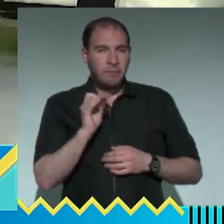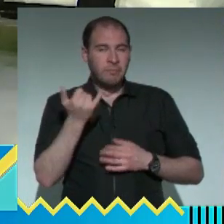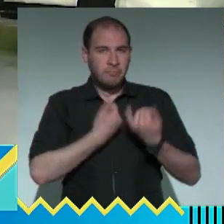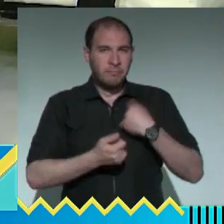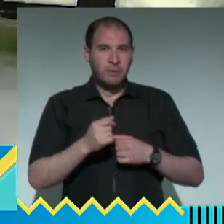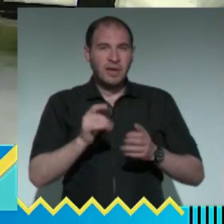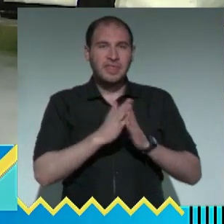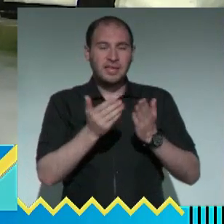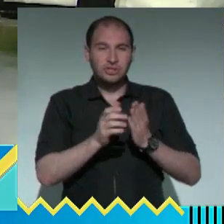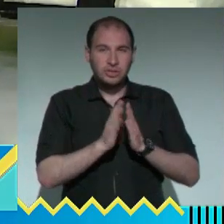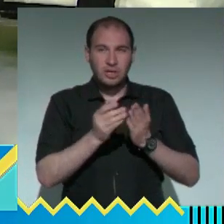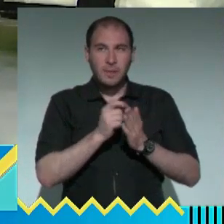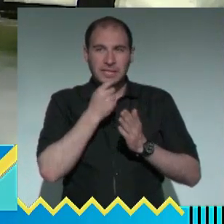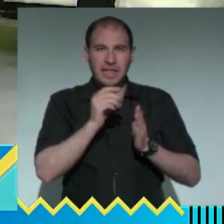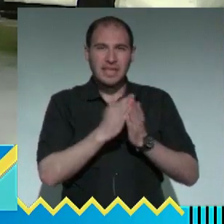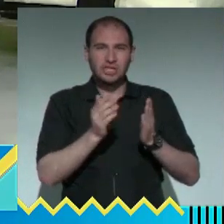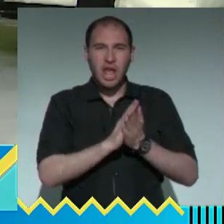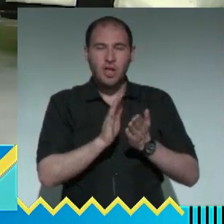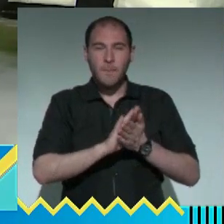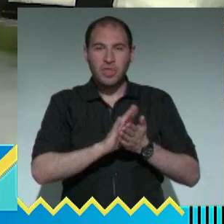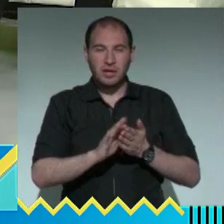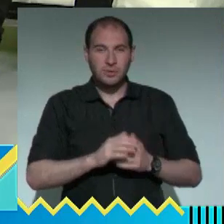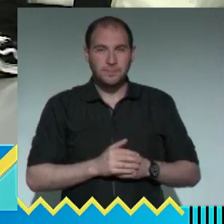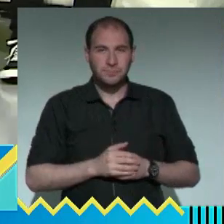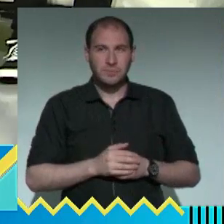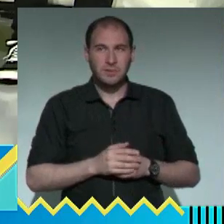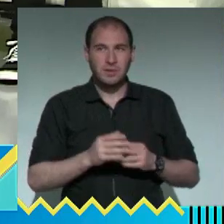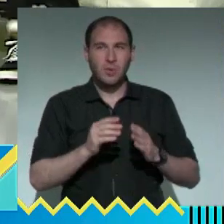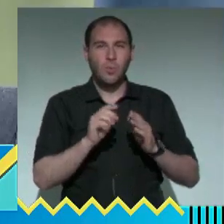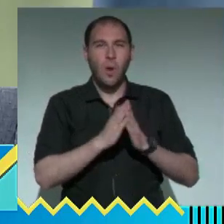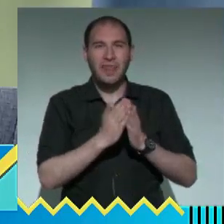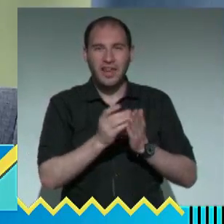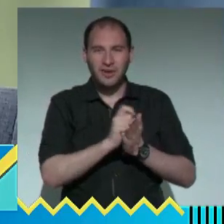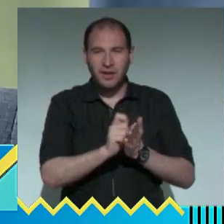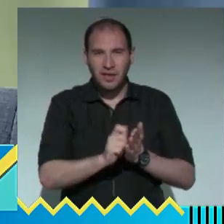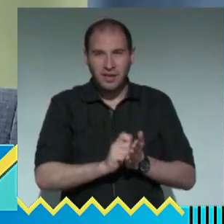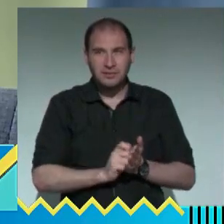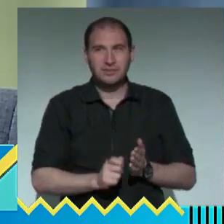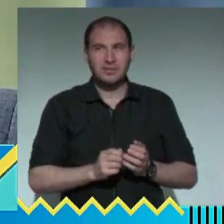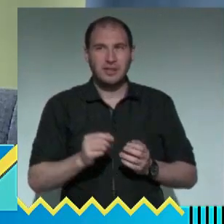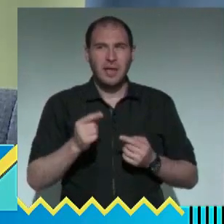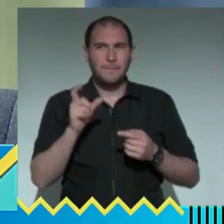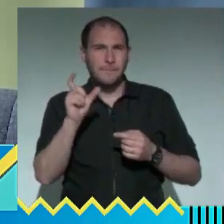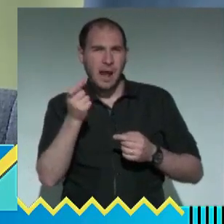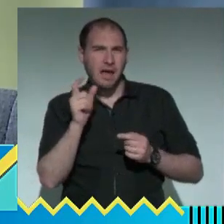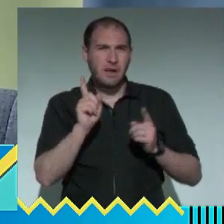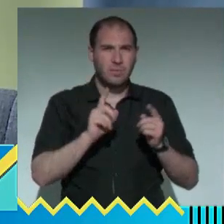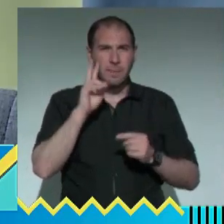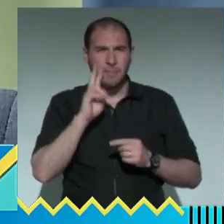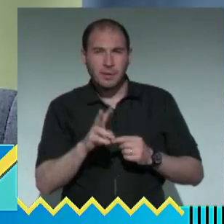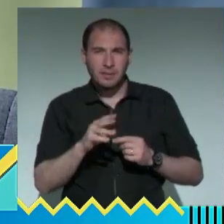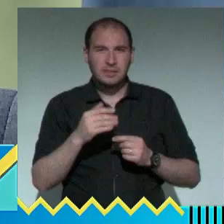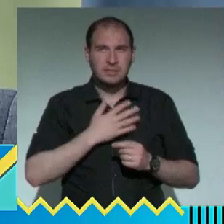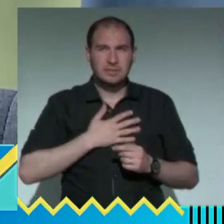un diccionario que creo que le había puesto Diccionario Moderno, y era un cuadernito que tenía donde anotaba, él, donde escuchaba alguna palabra o veía una palabra